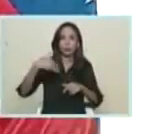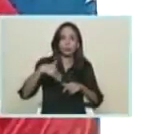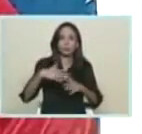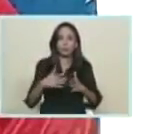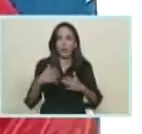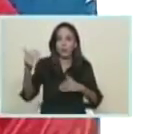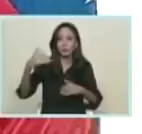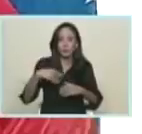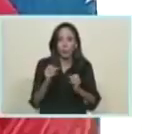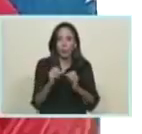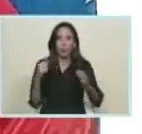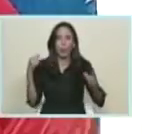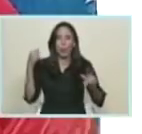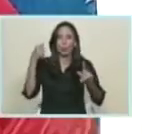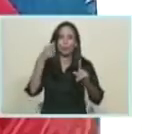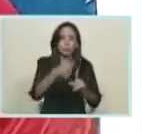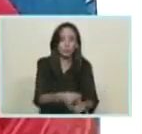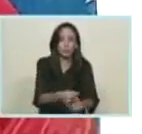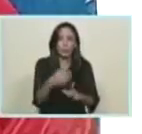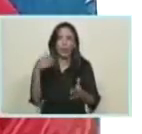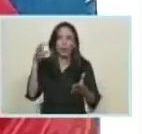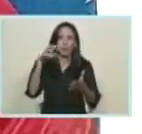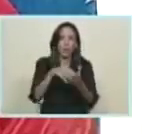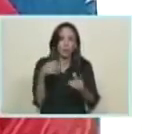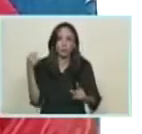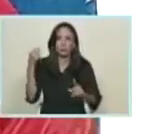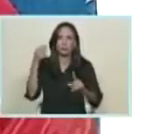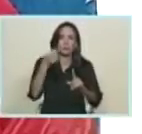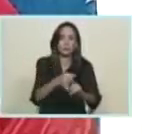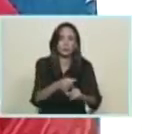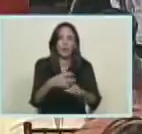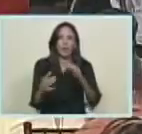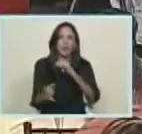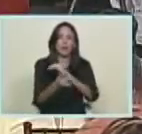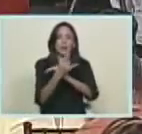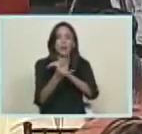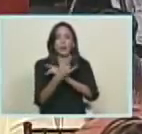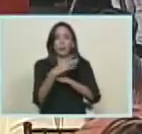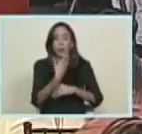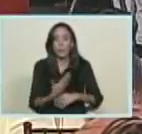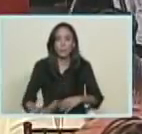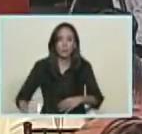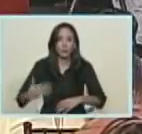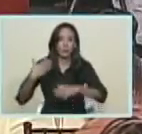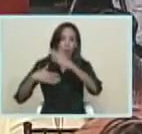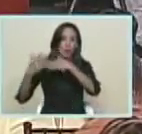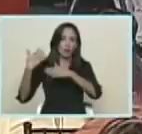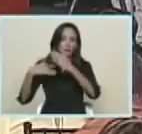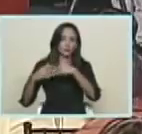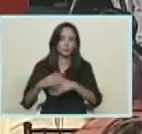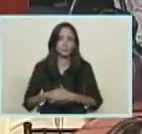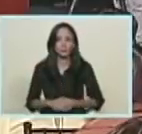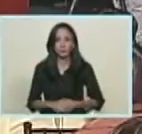Miraflores se daba el golpe de Estado y la traición de Juan Vicente Gómez.